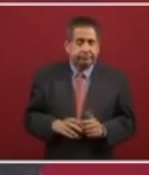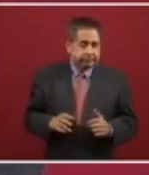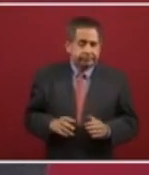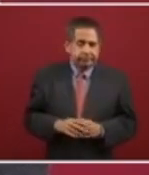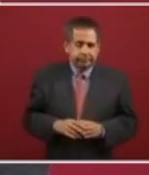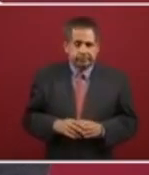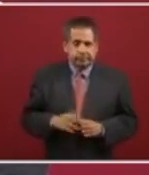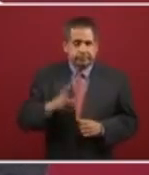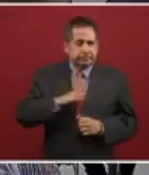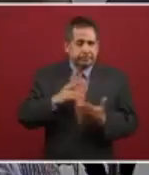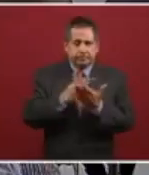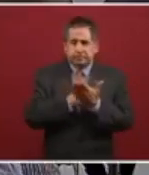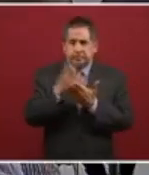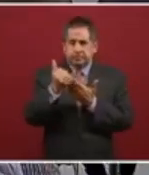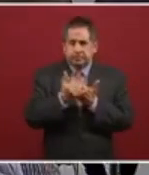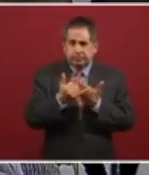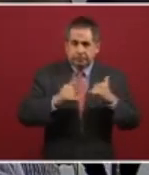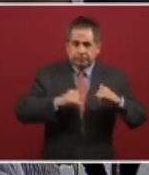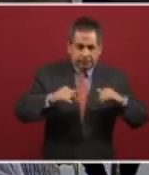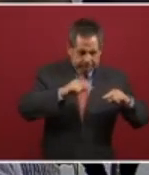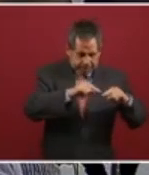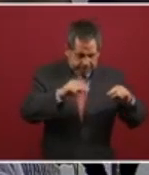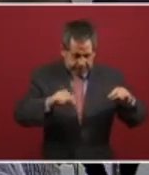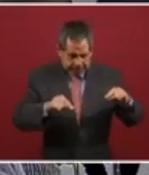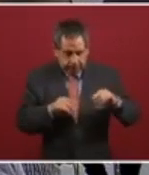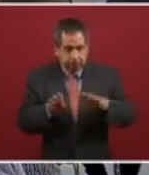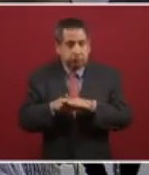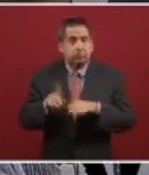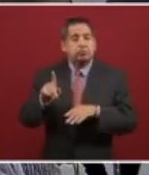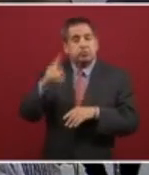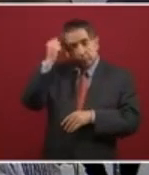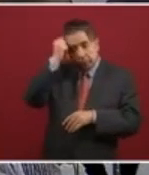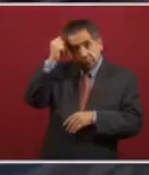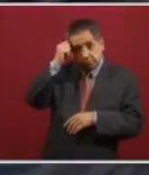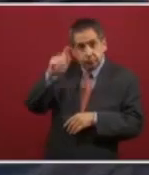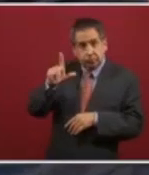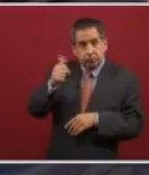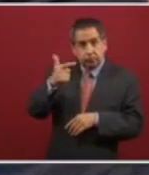se tiene el proyecto de recuperación del lago de Texcoco